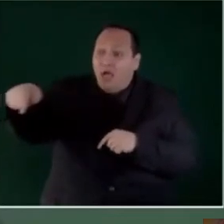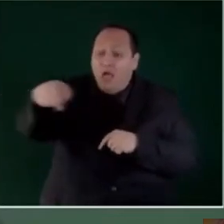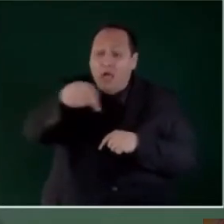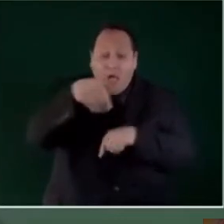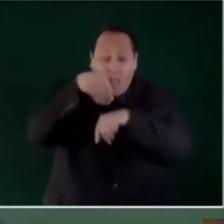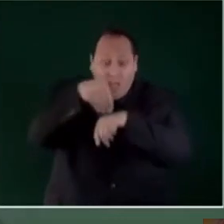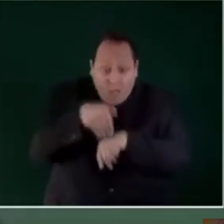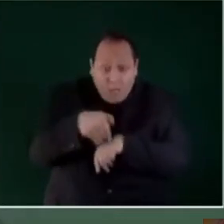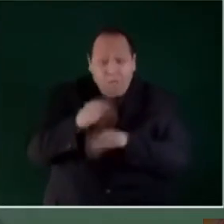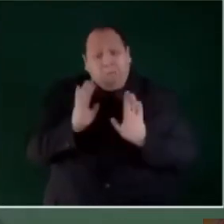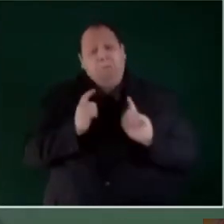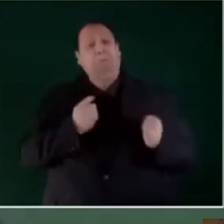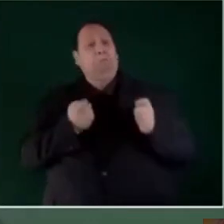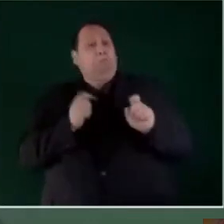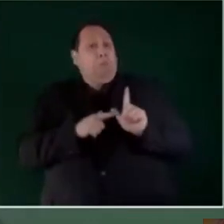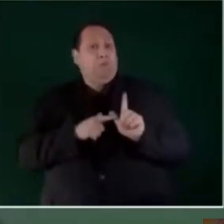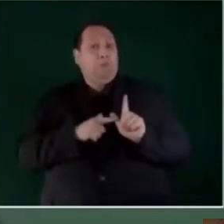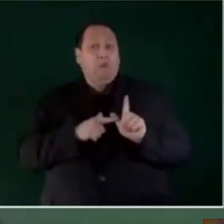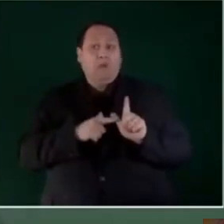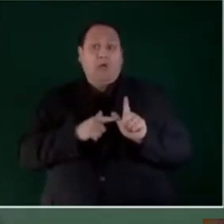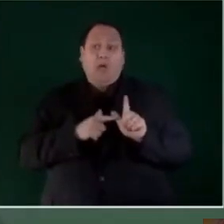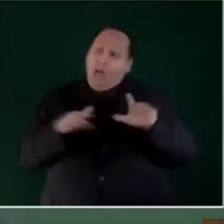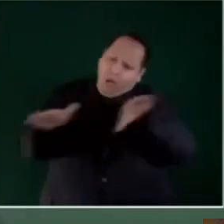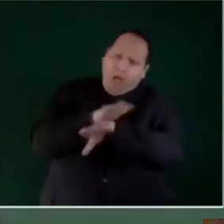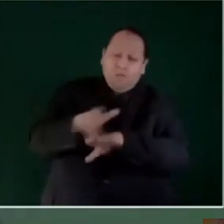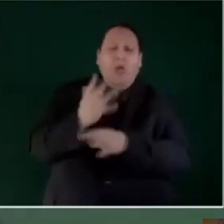hasta que el pueblo quiere.